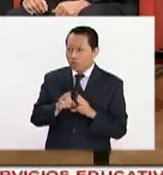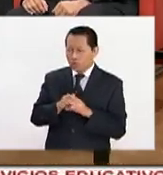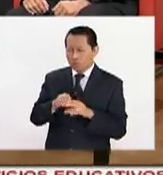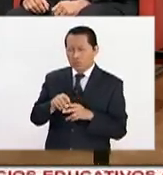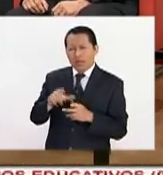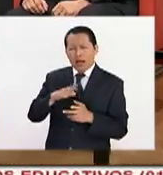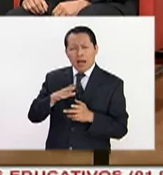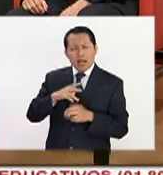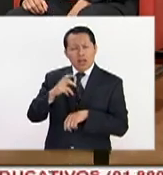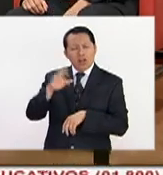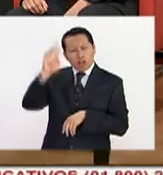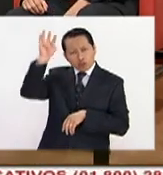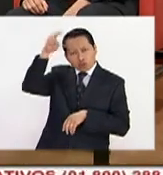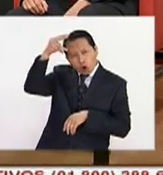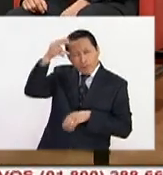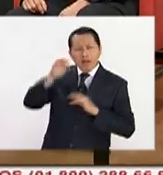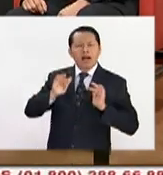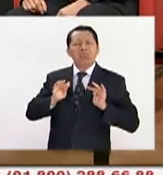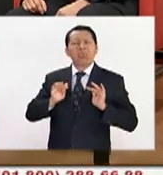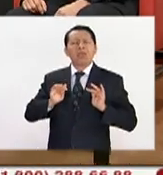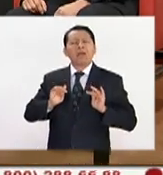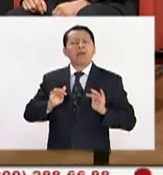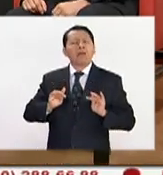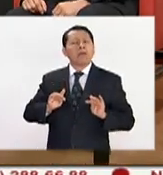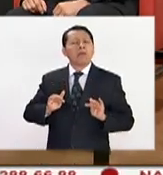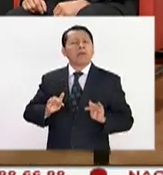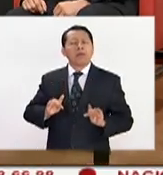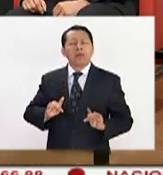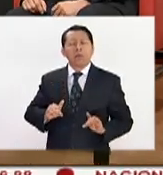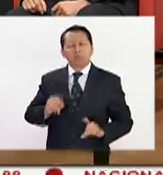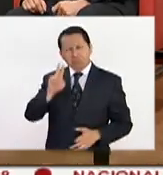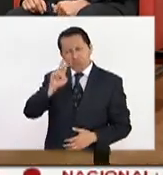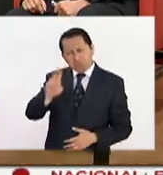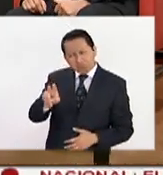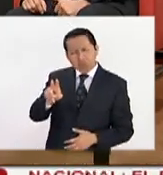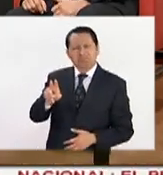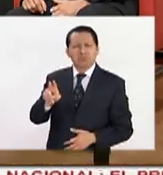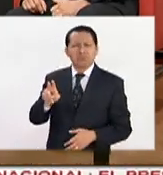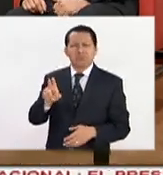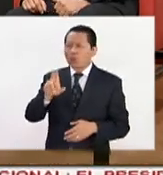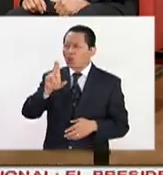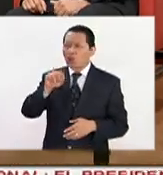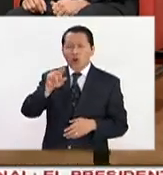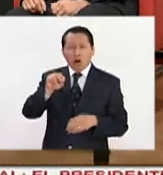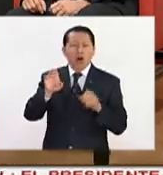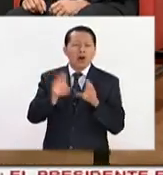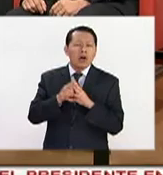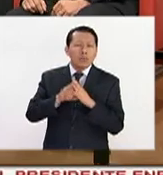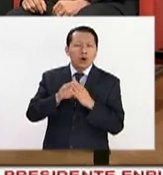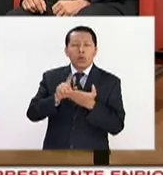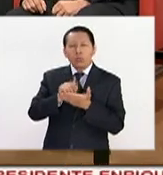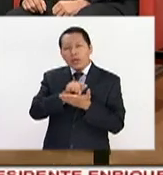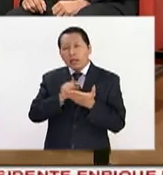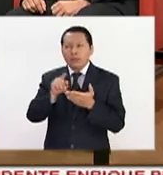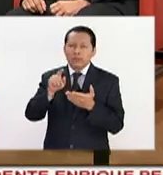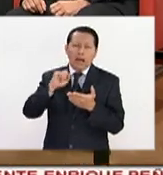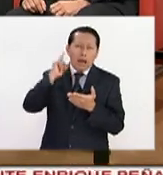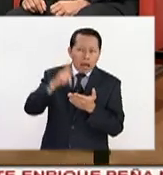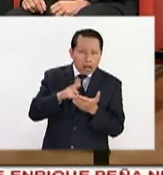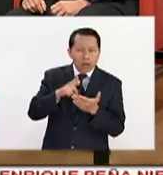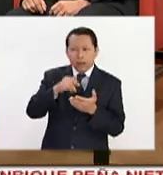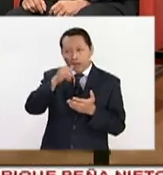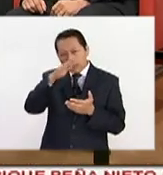Trump, ¿no? No hemos escuchado sus comentarios, ni siquiera sus tweets. Es decir, hay